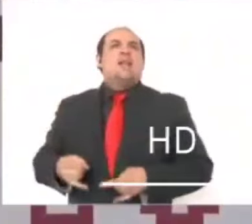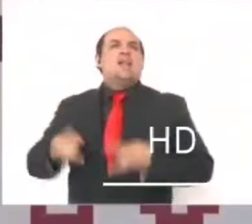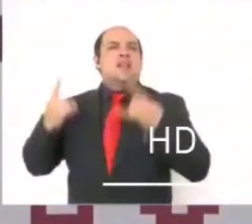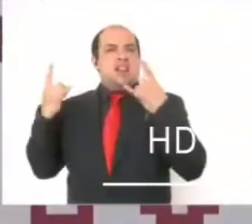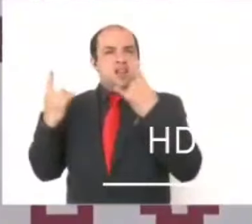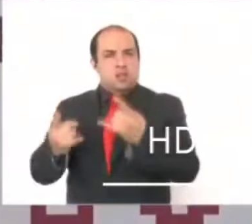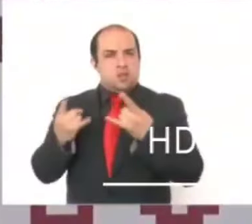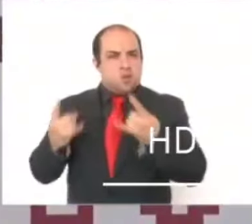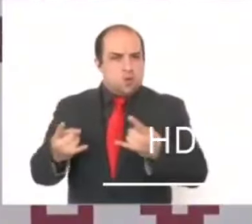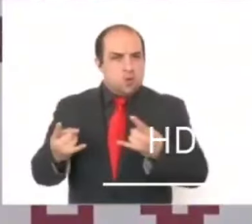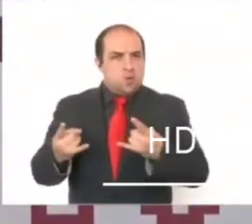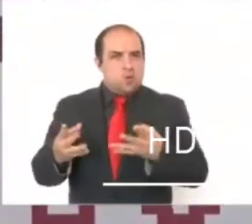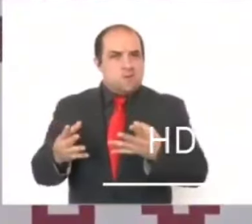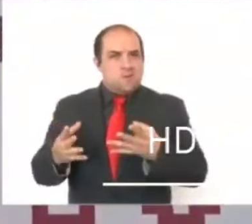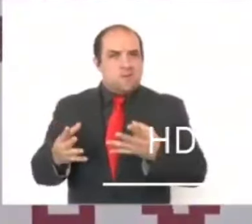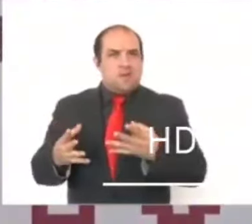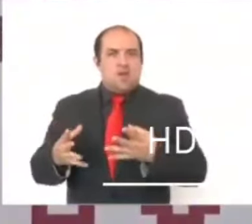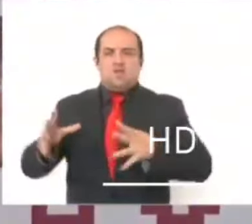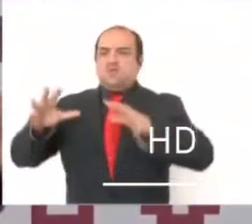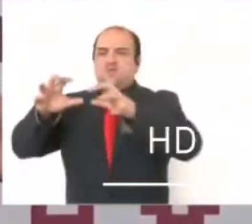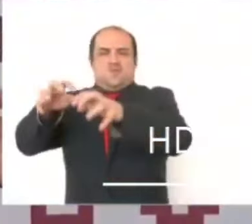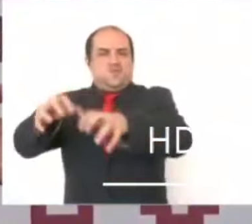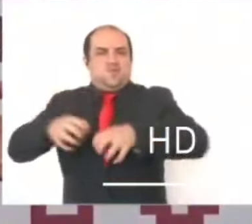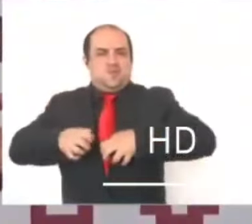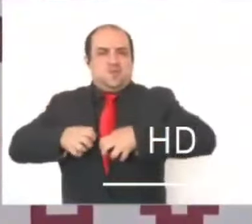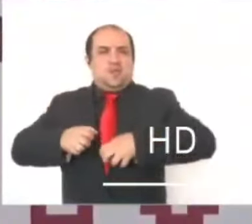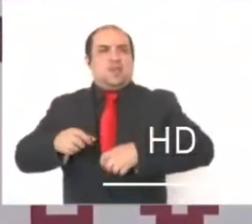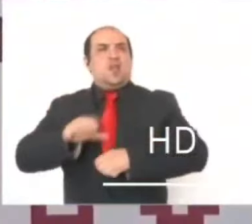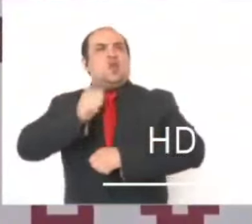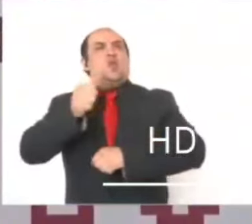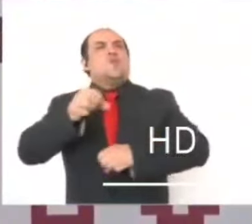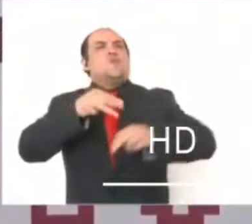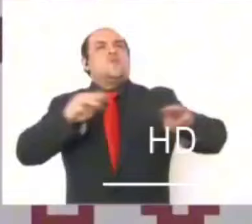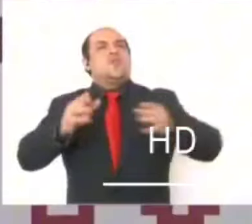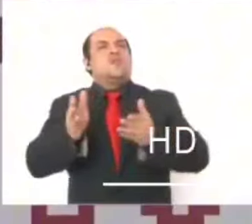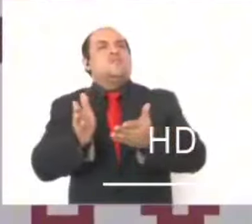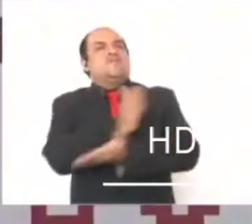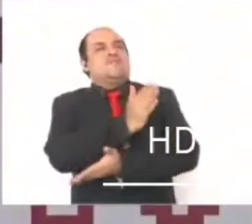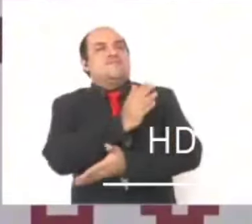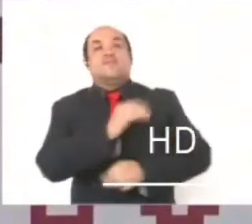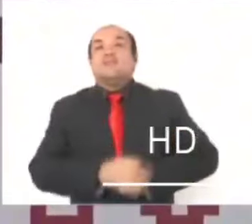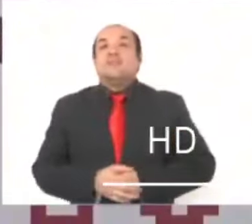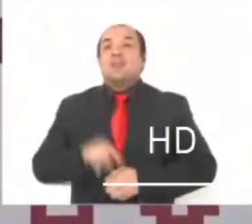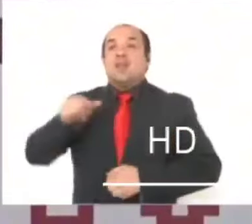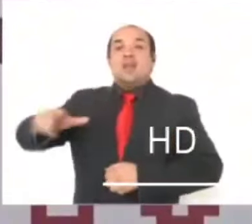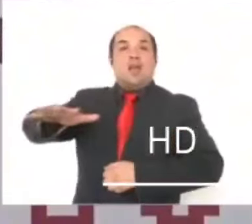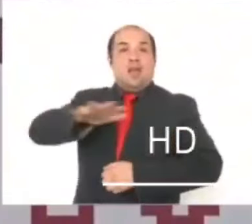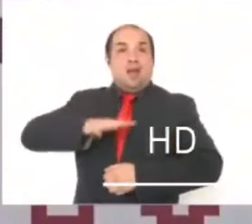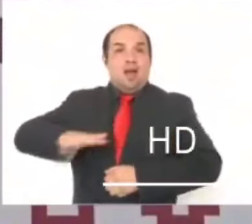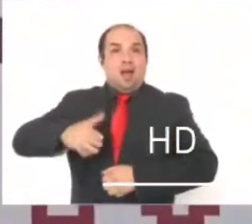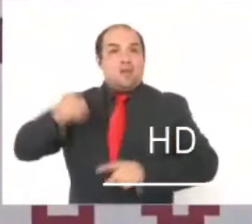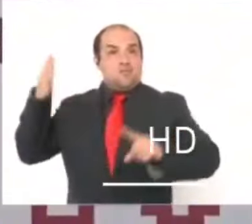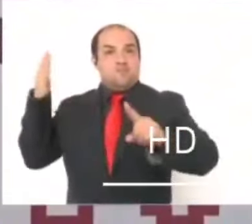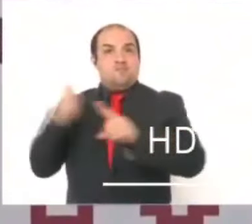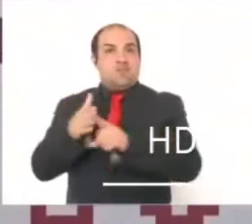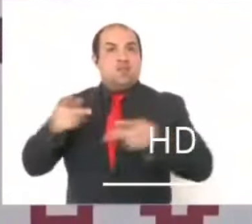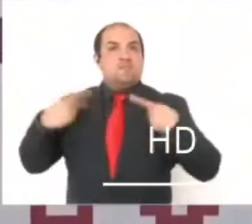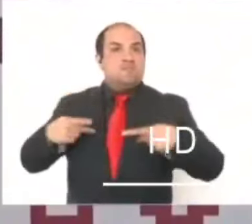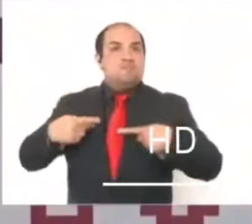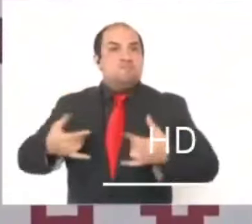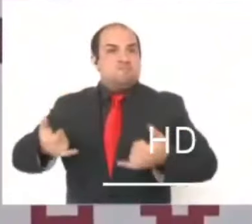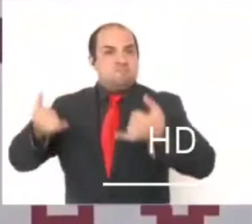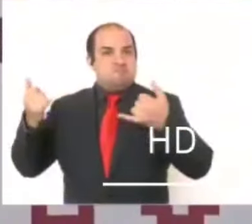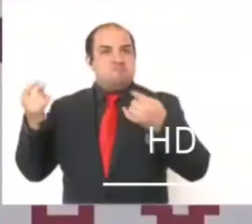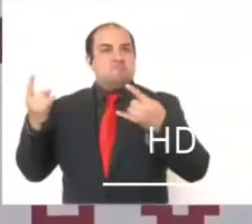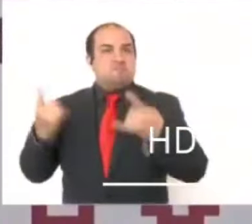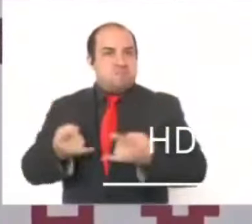se apropió de todo el espacio y dejó al lado lo demás. Entonces se volvió un espacio principalmente para rockeros, y tras el éxito